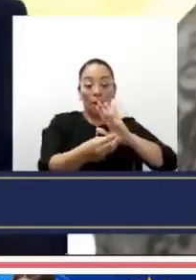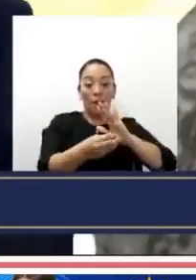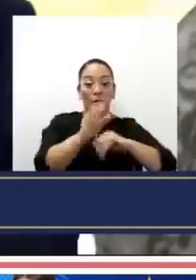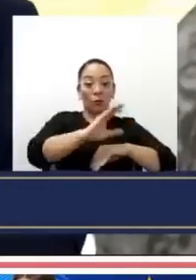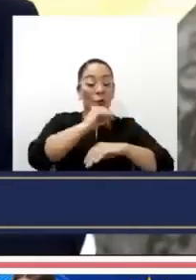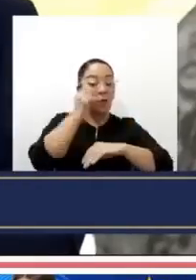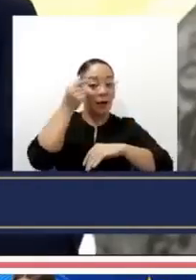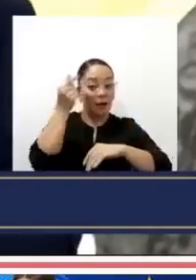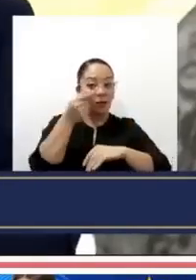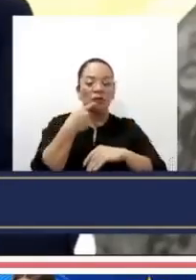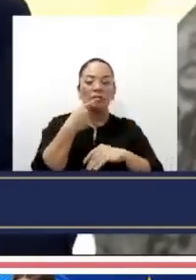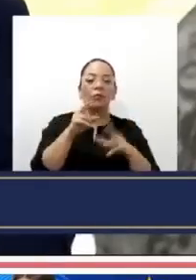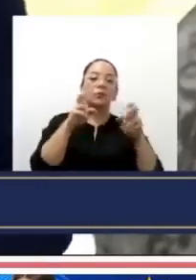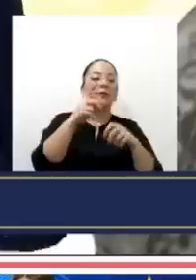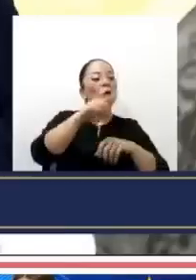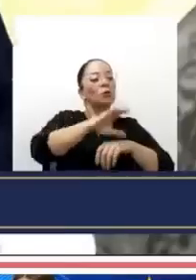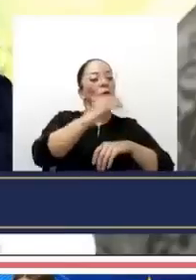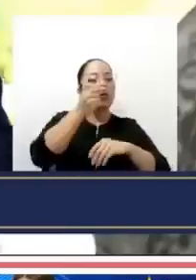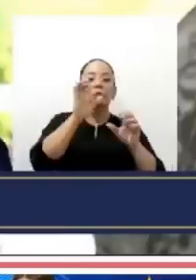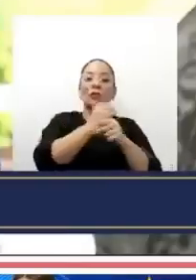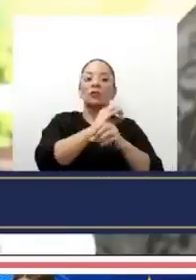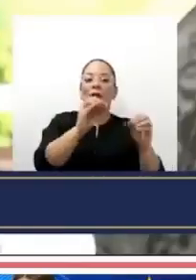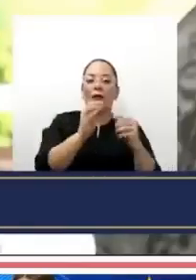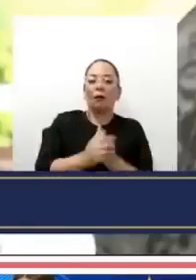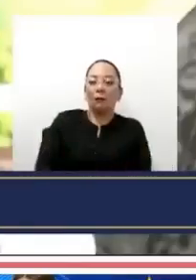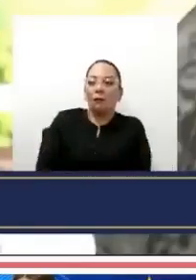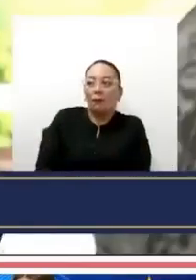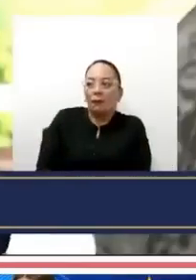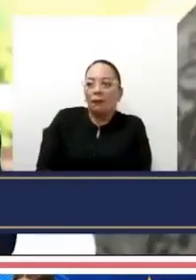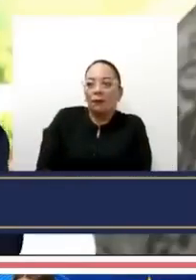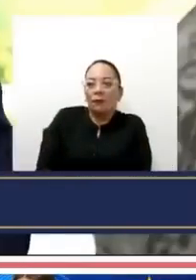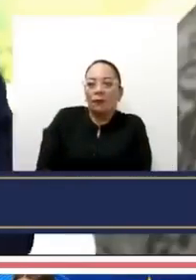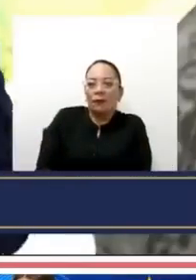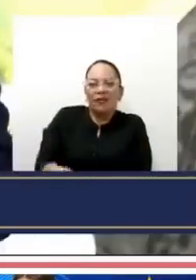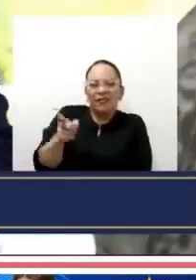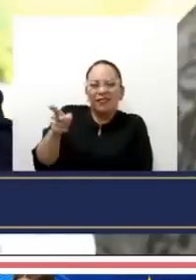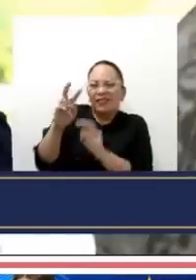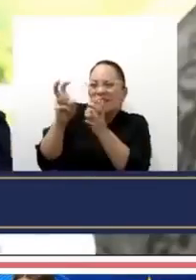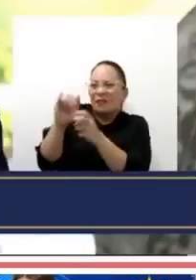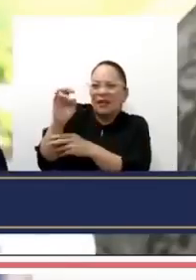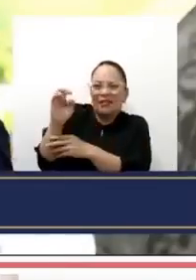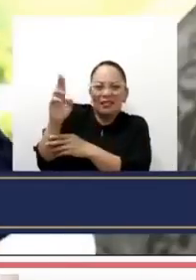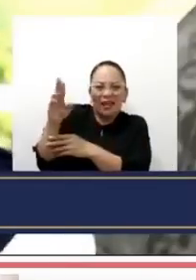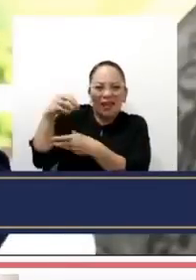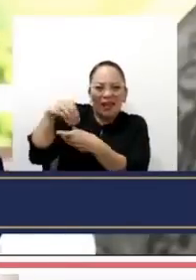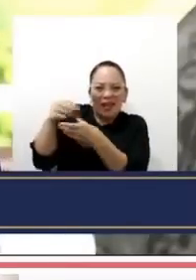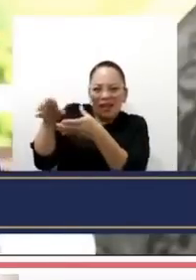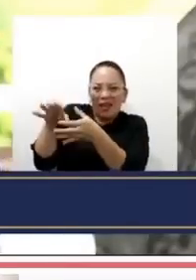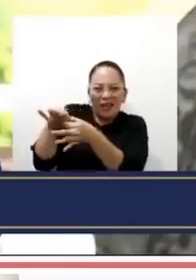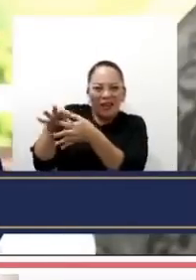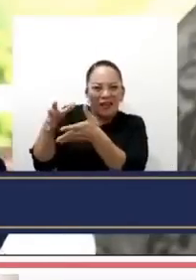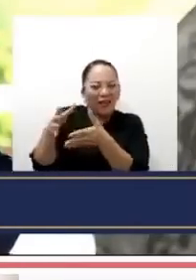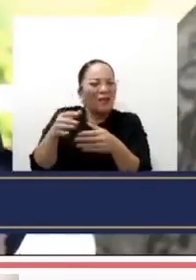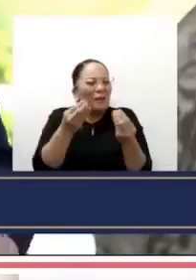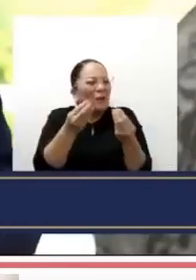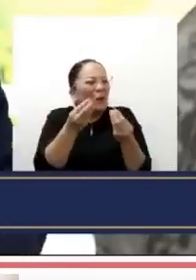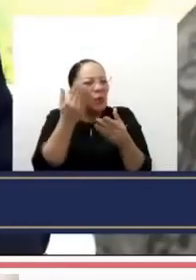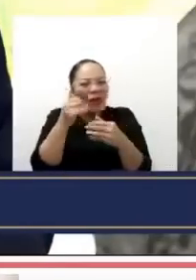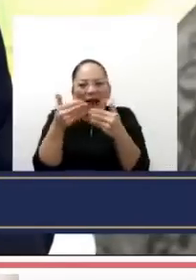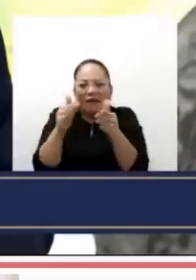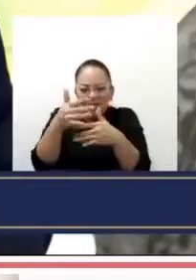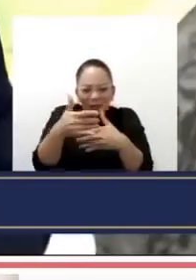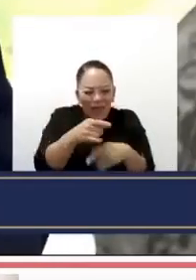que el Consejo de Gobierno no ha hecho nada. Pero somos cómplices. Es un tema del INDER interno, y abren un expediente por